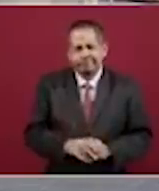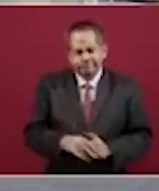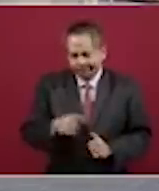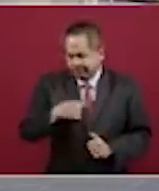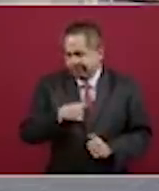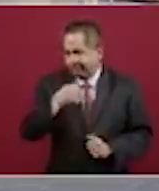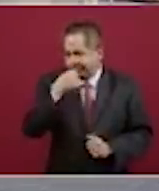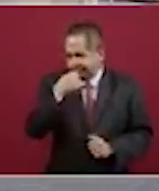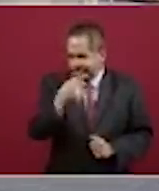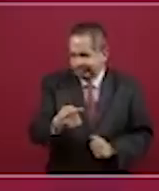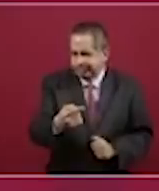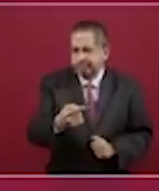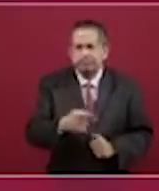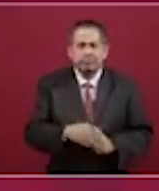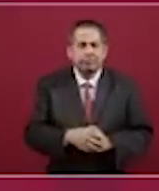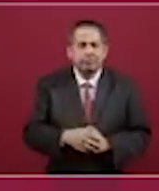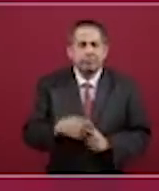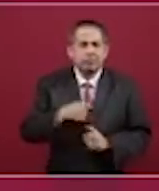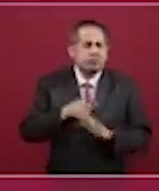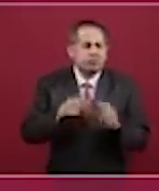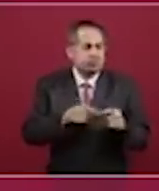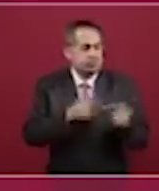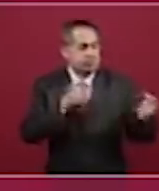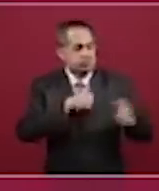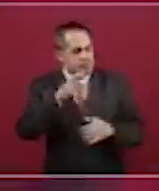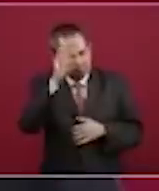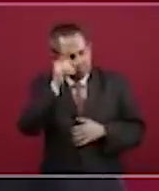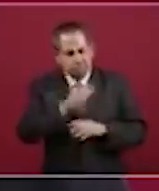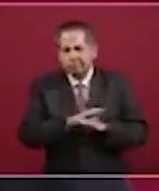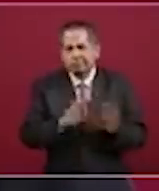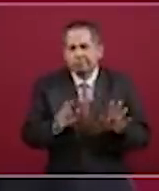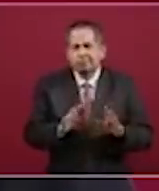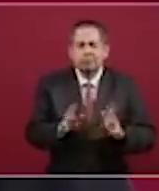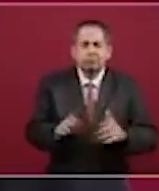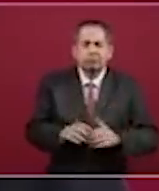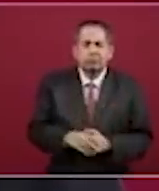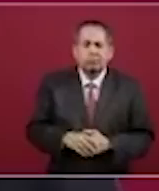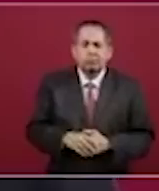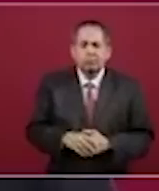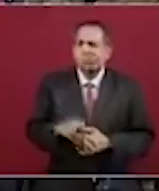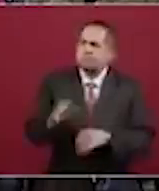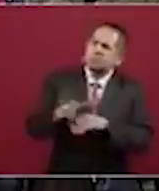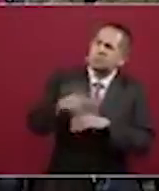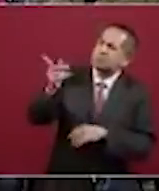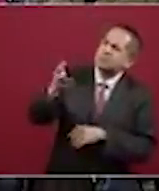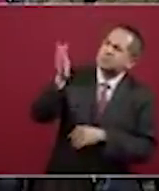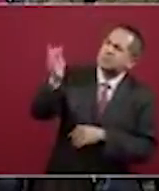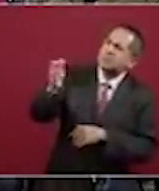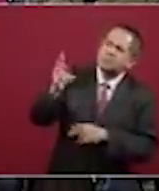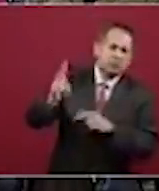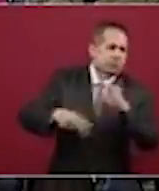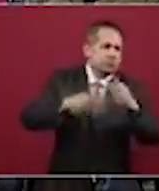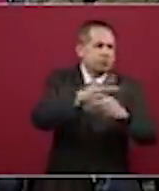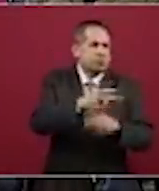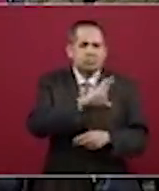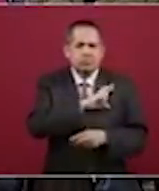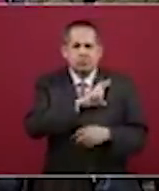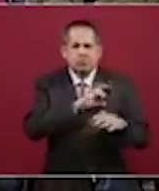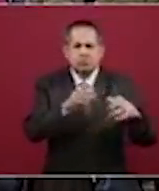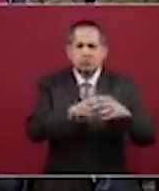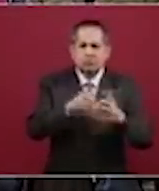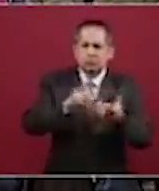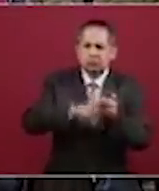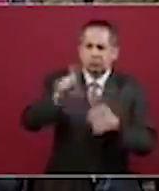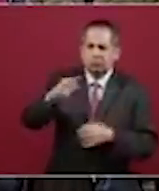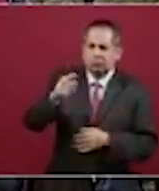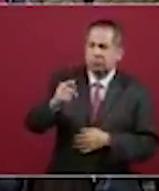y dije que yo no me oponía a eso. Y señor presidente, ¿por qué aceptó usted ir a casa de un particular siendo